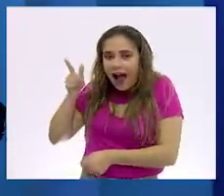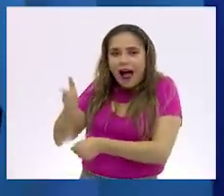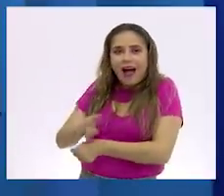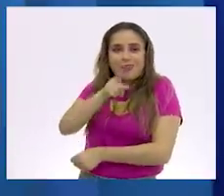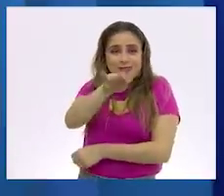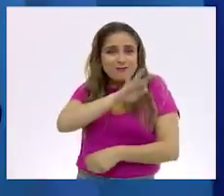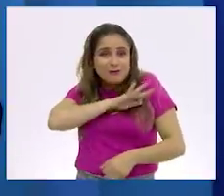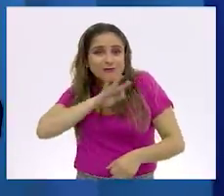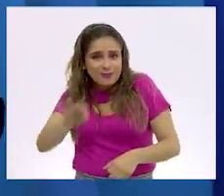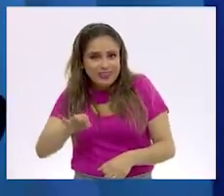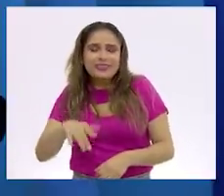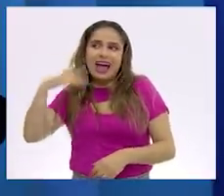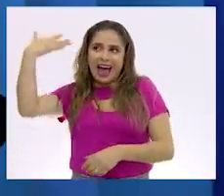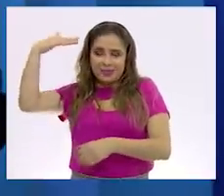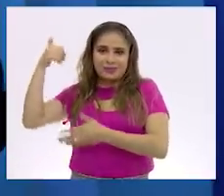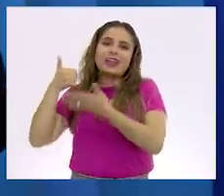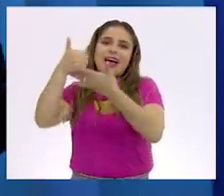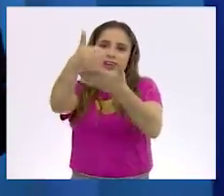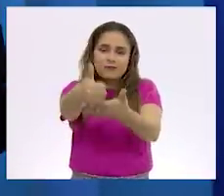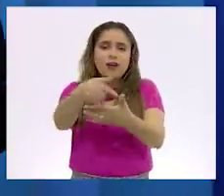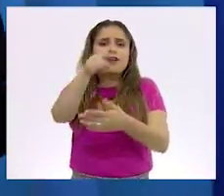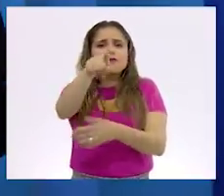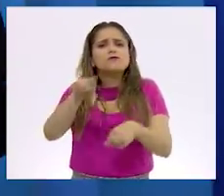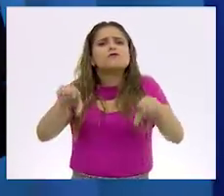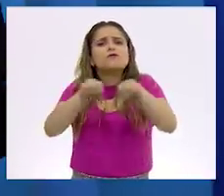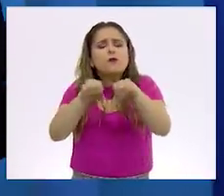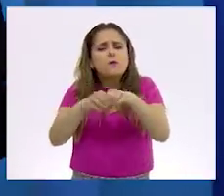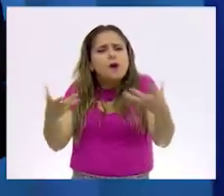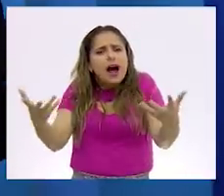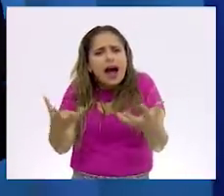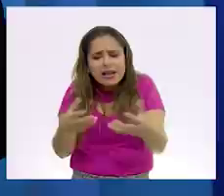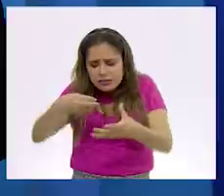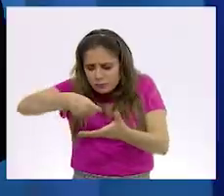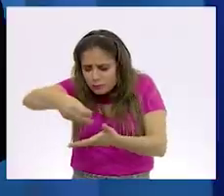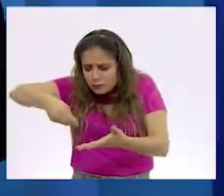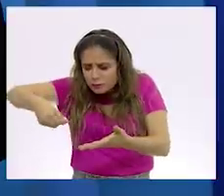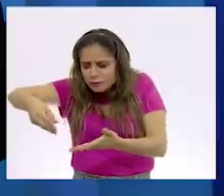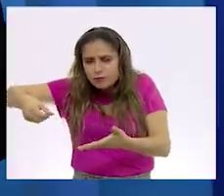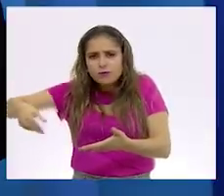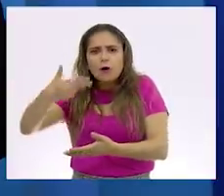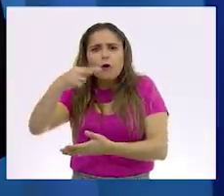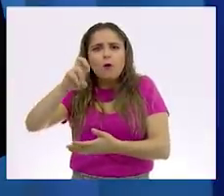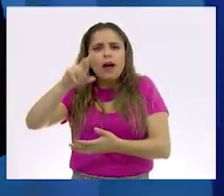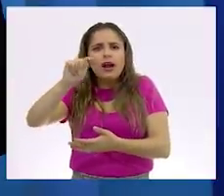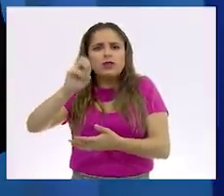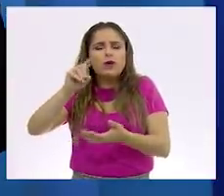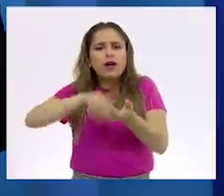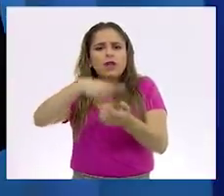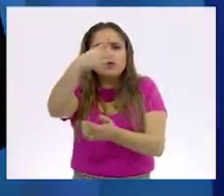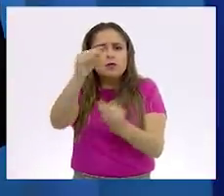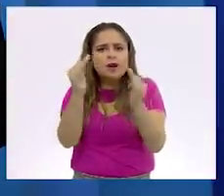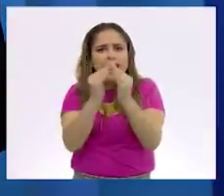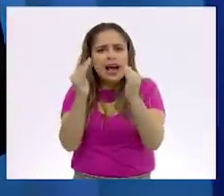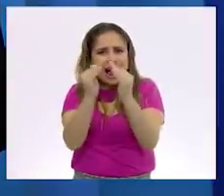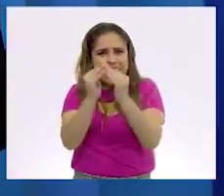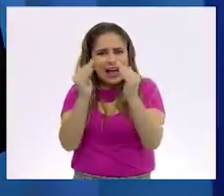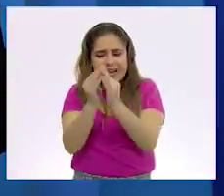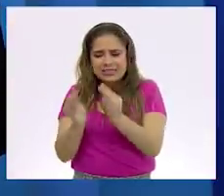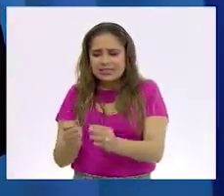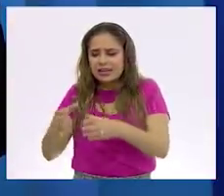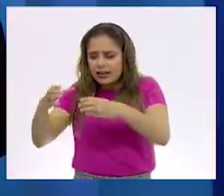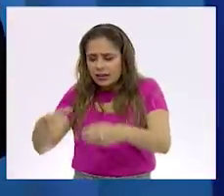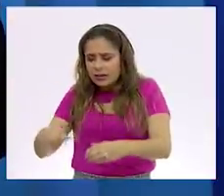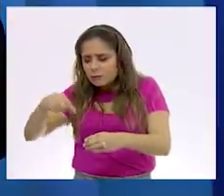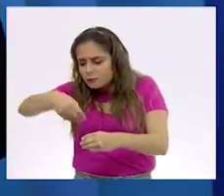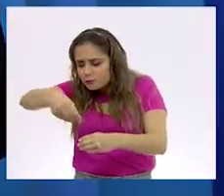ayude a buscar en internet la guía rápida para huertos urbanos familiares sin salir de